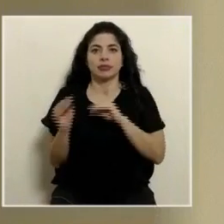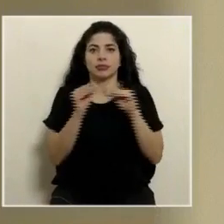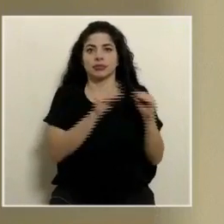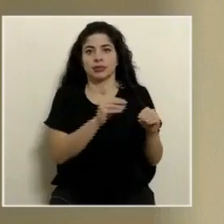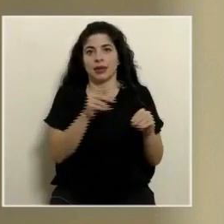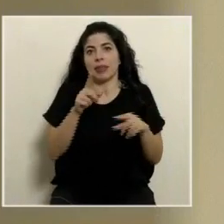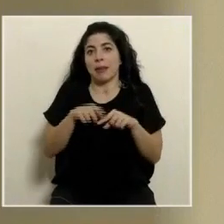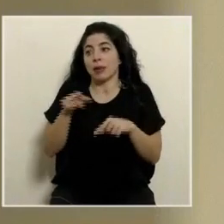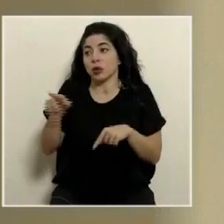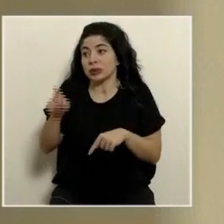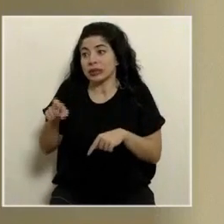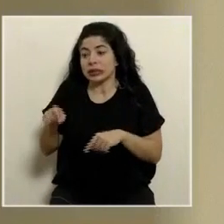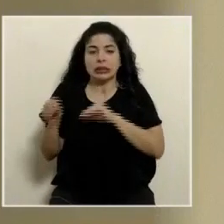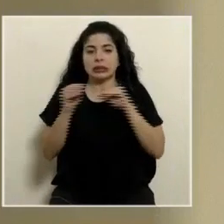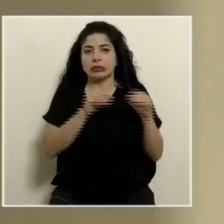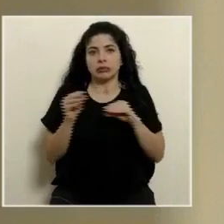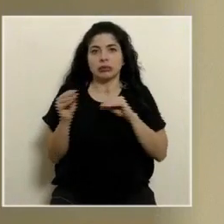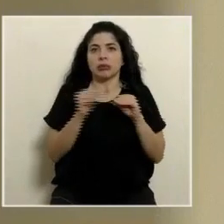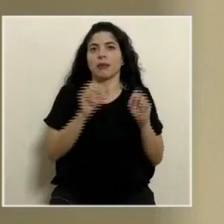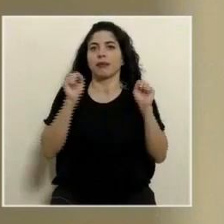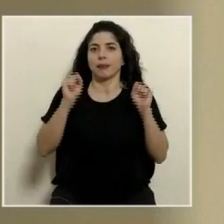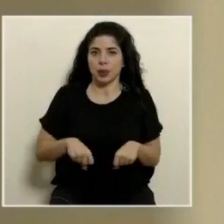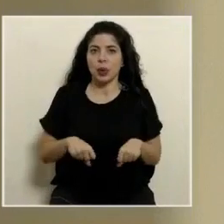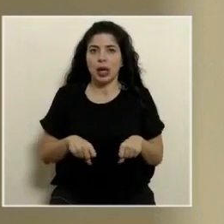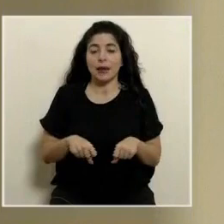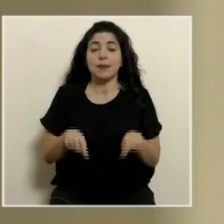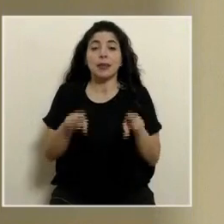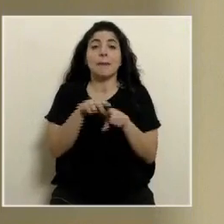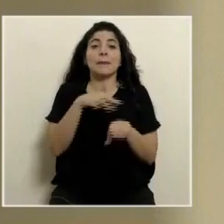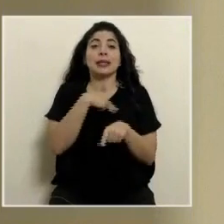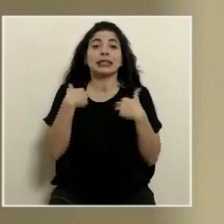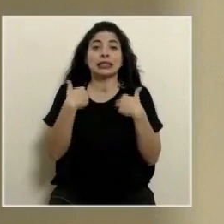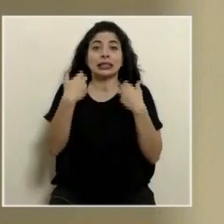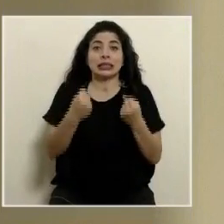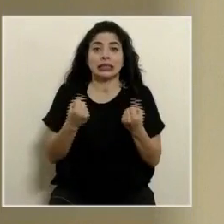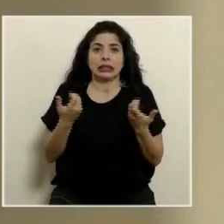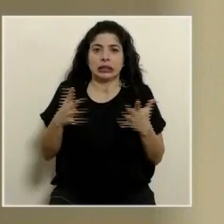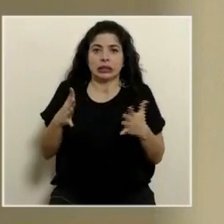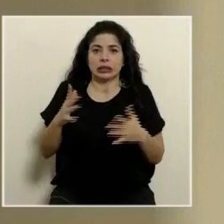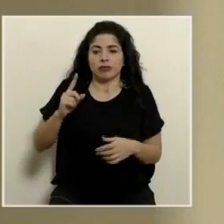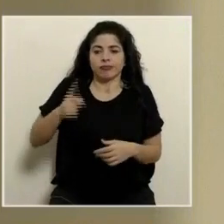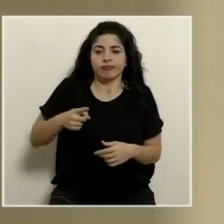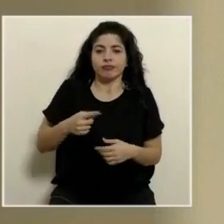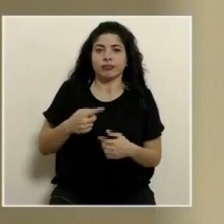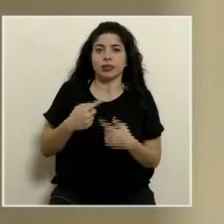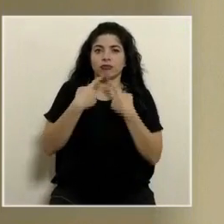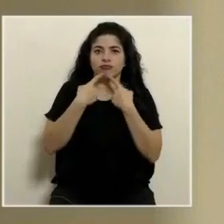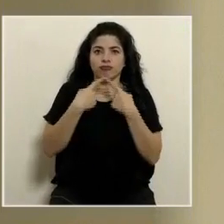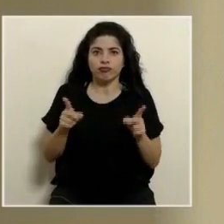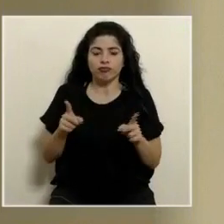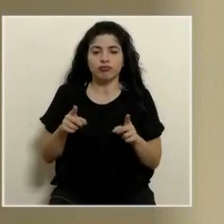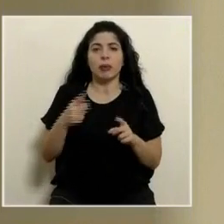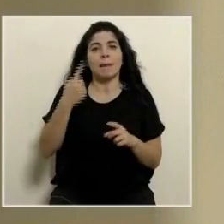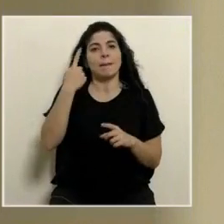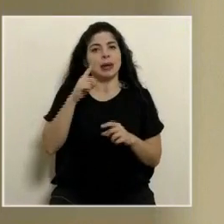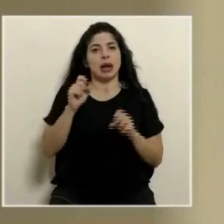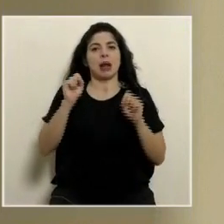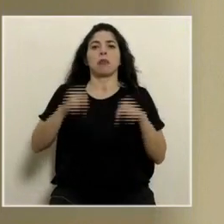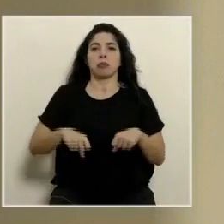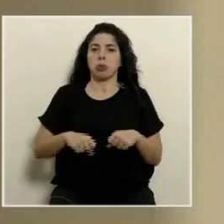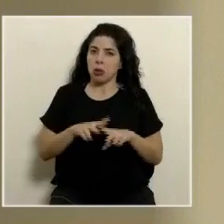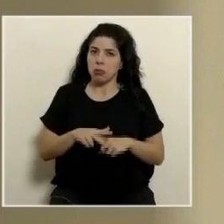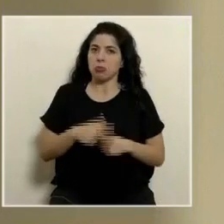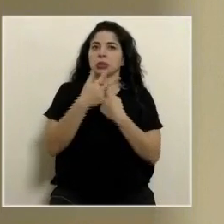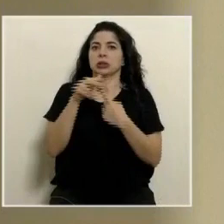digamos, necesite, ¿verdad? Y lo puede hacer. Y que también el Ministerio de Salud pues ya accionó la resolución respectiva para que se pueda proceder